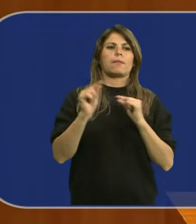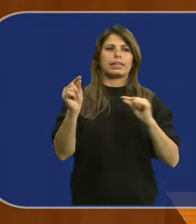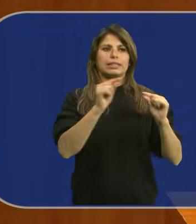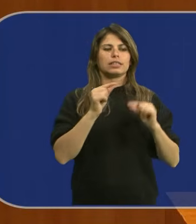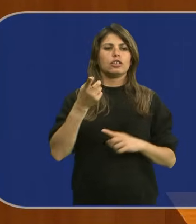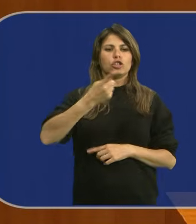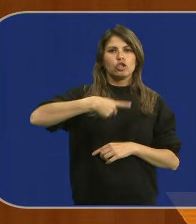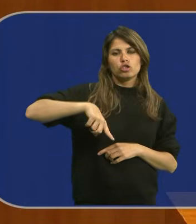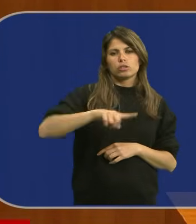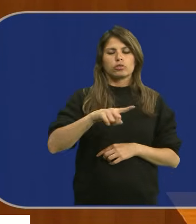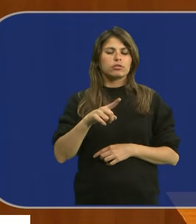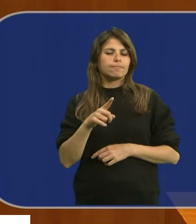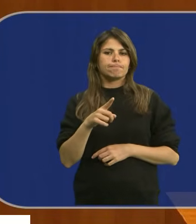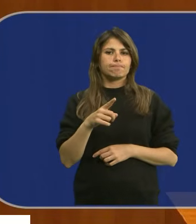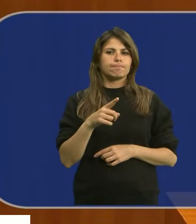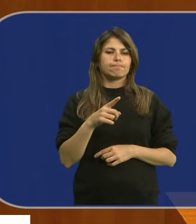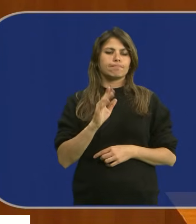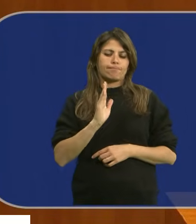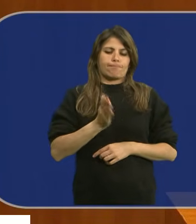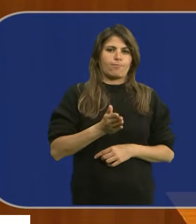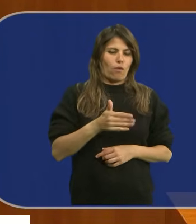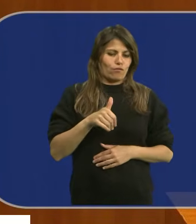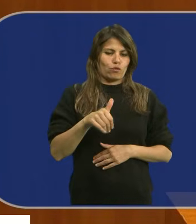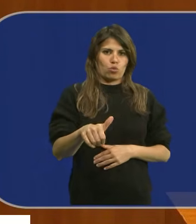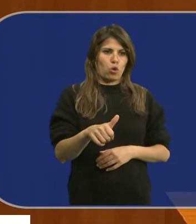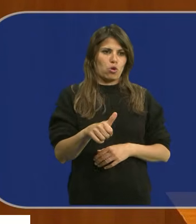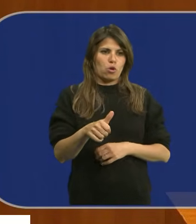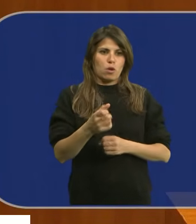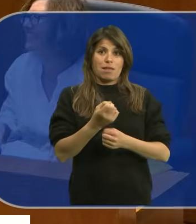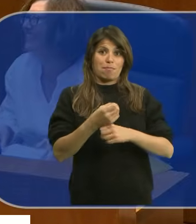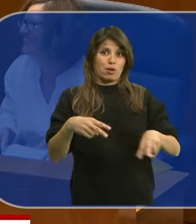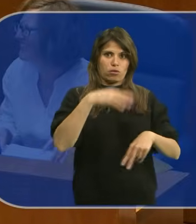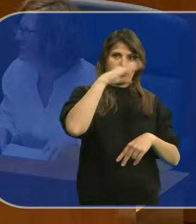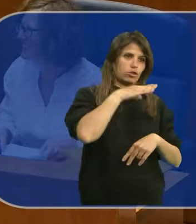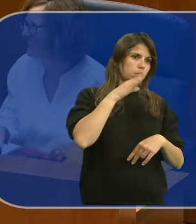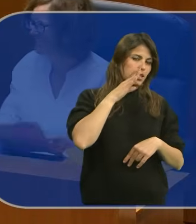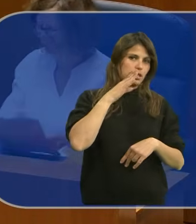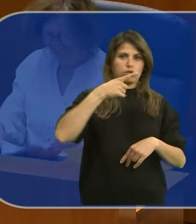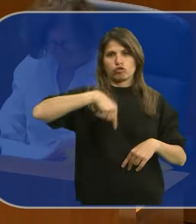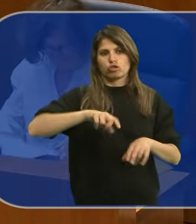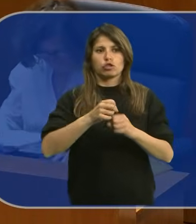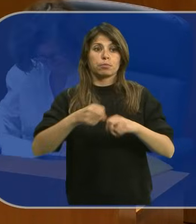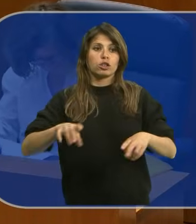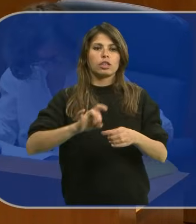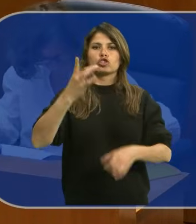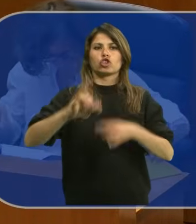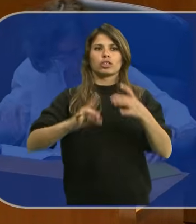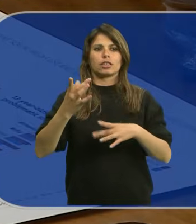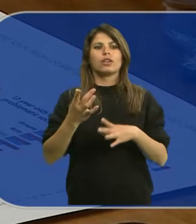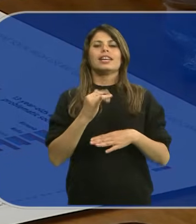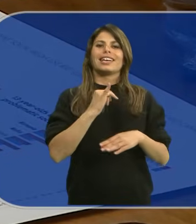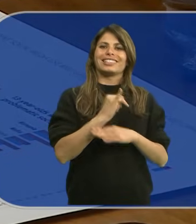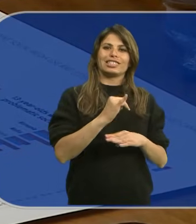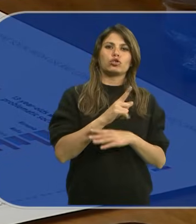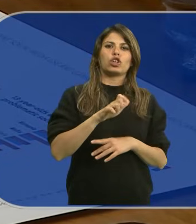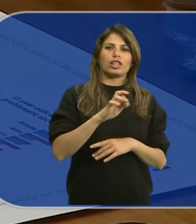Estamos condenados a vivir un futuro peor que el de nuestros padres. Tras el sorteo, defendía que sí el Instituto